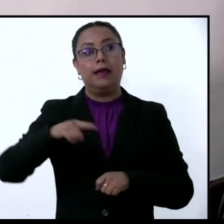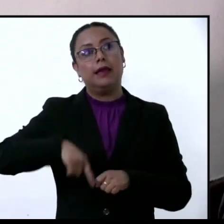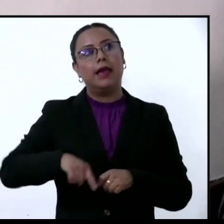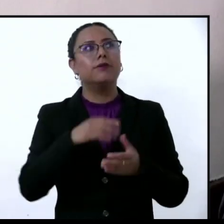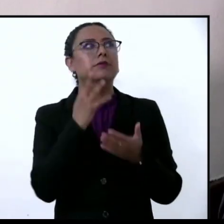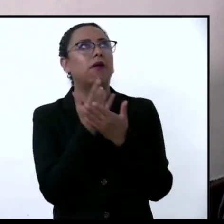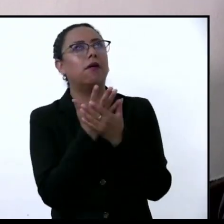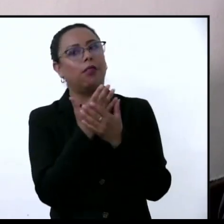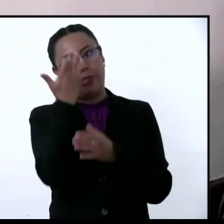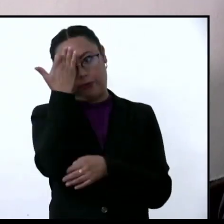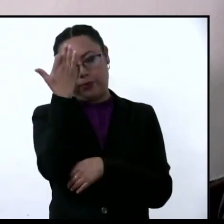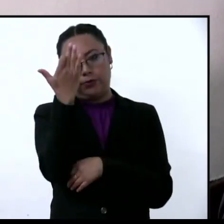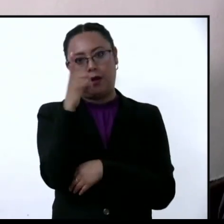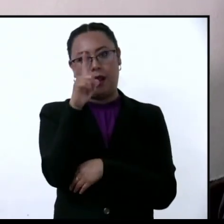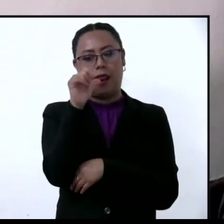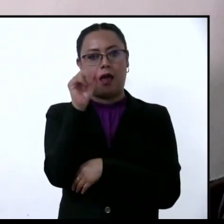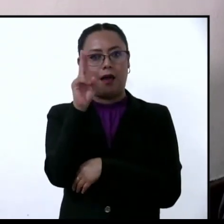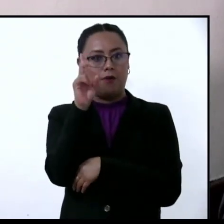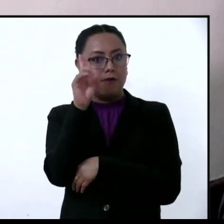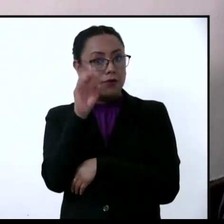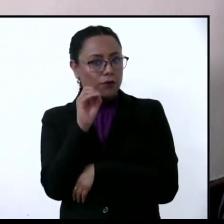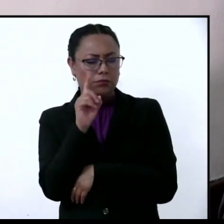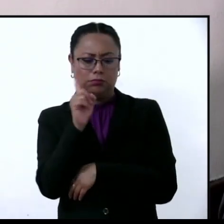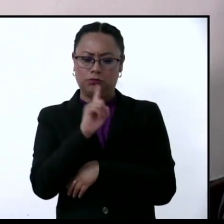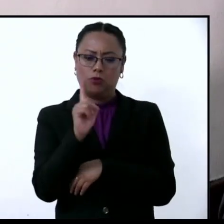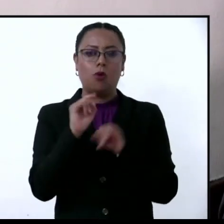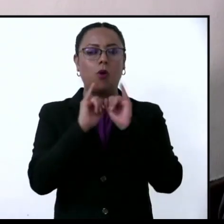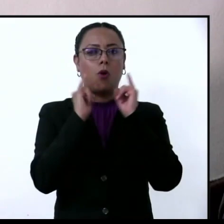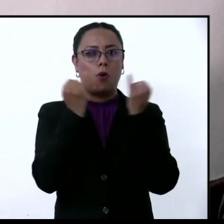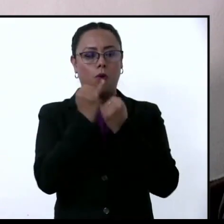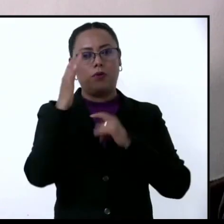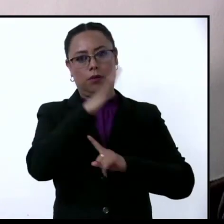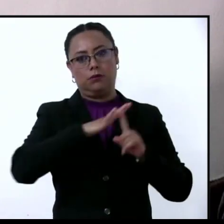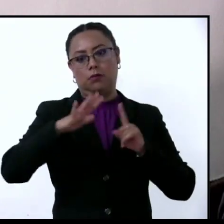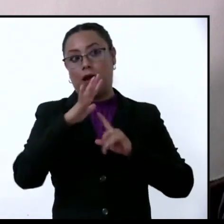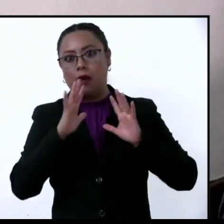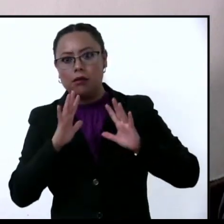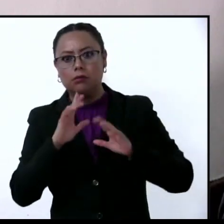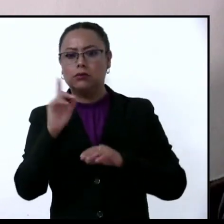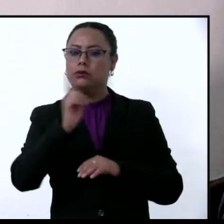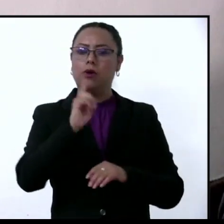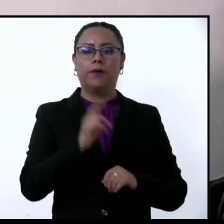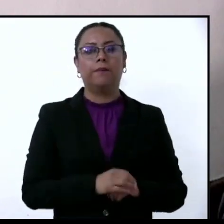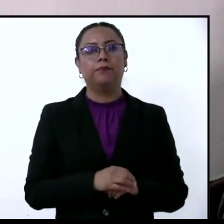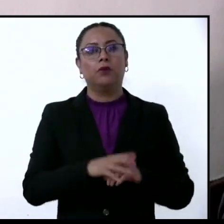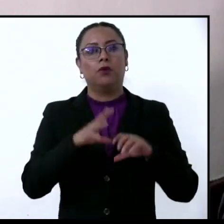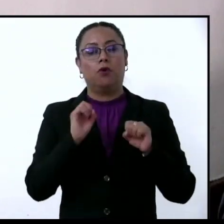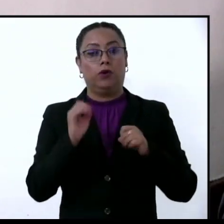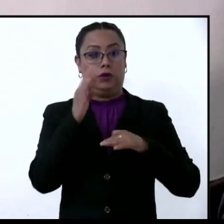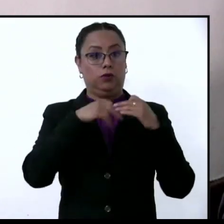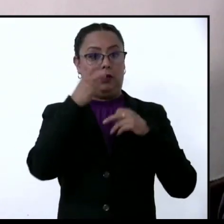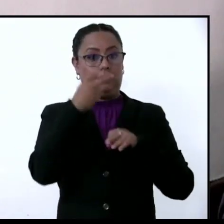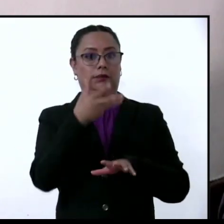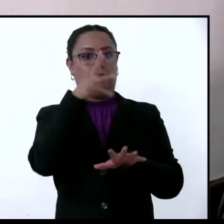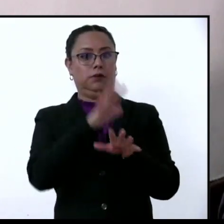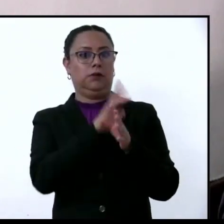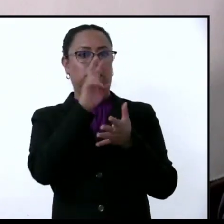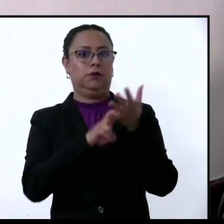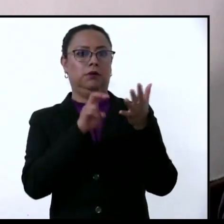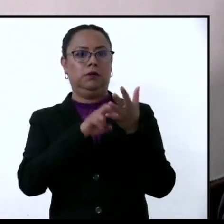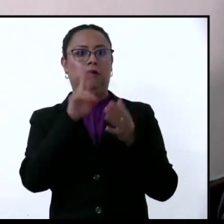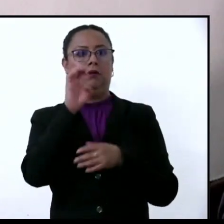laudo en las juntas locales o, mejor aún, que con esta nueva implementación de la reforma